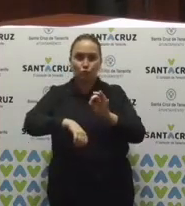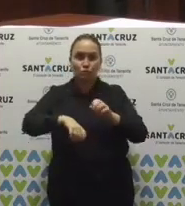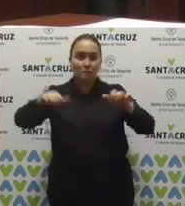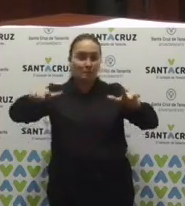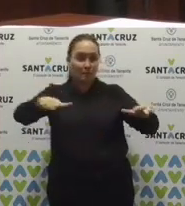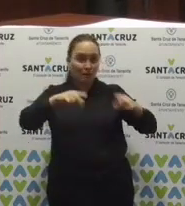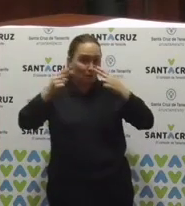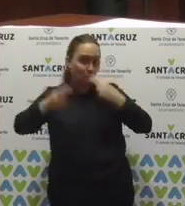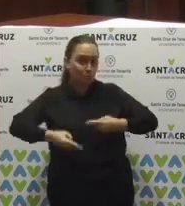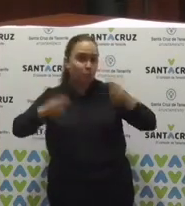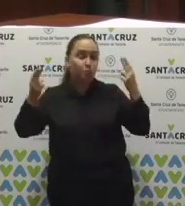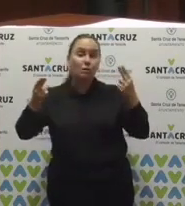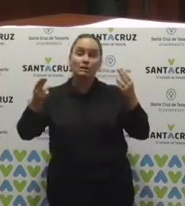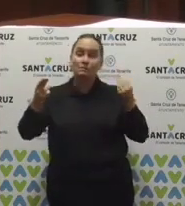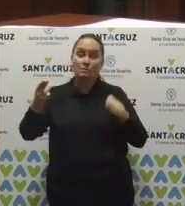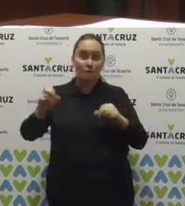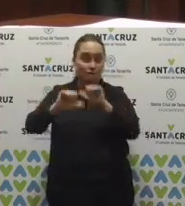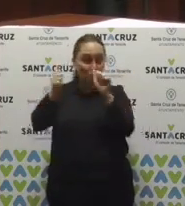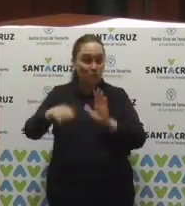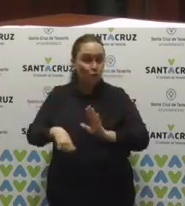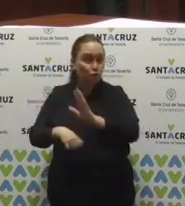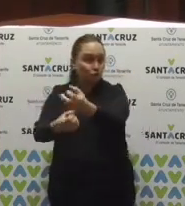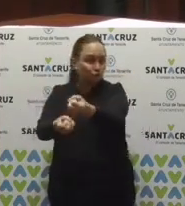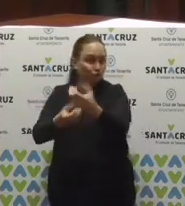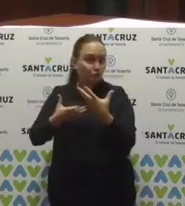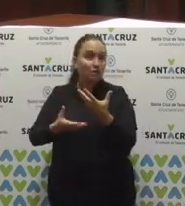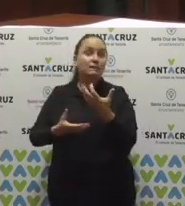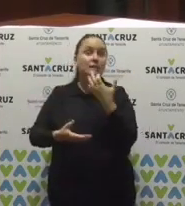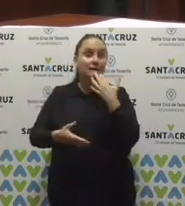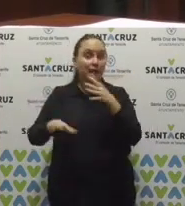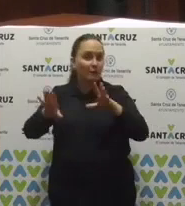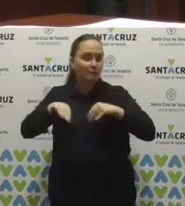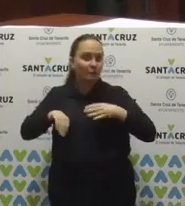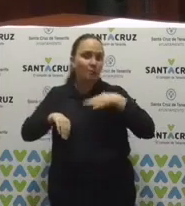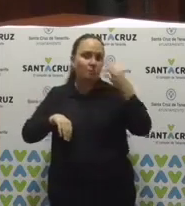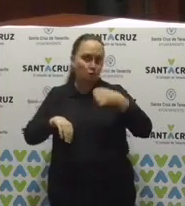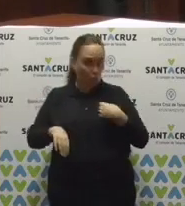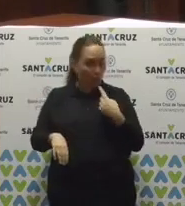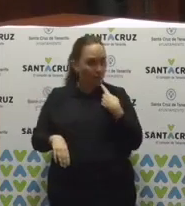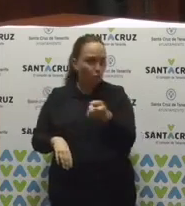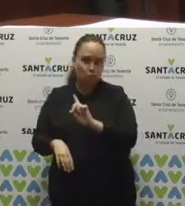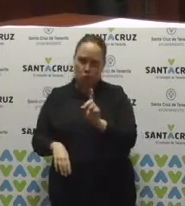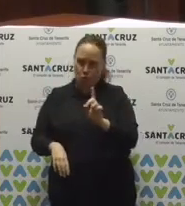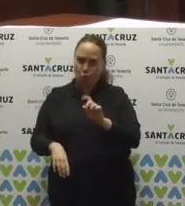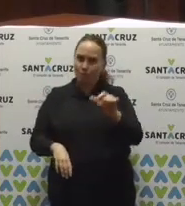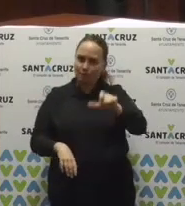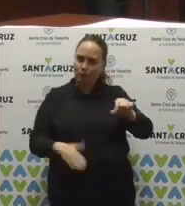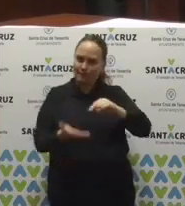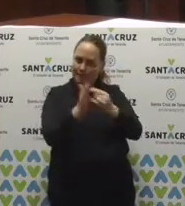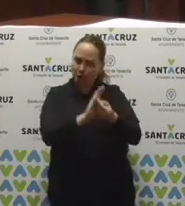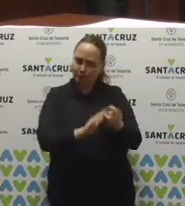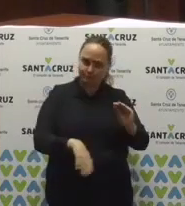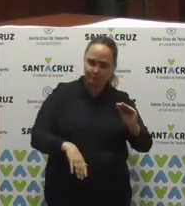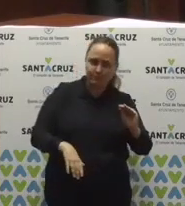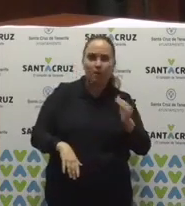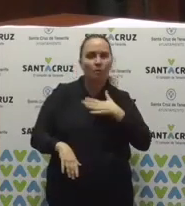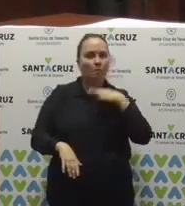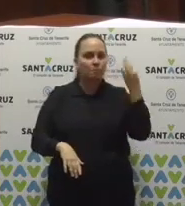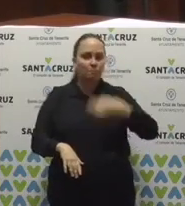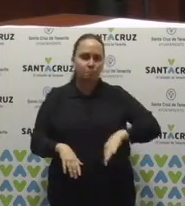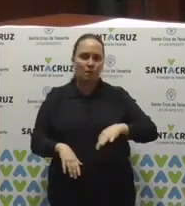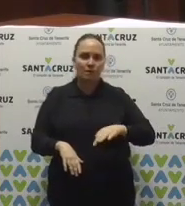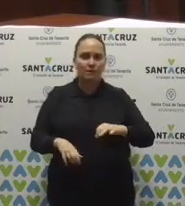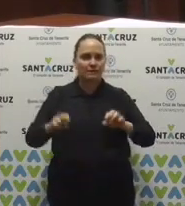tal y como lo ha expresado podría desembocar incluso y no es que lo diga yo sino que es que lo dicen los técnicos que desembocar incluso en un fraccionamiento